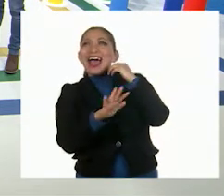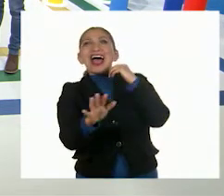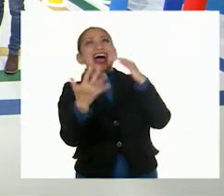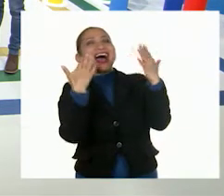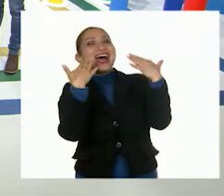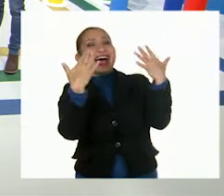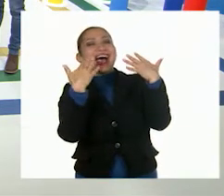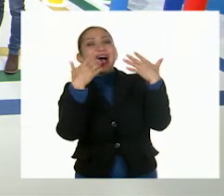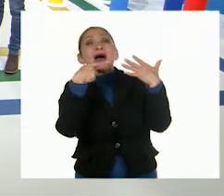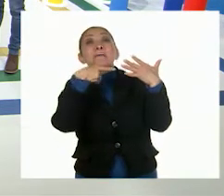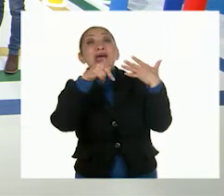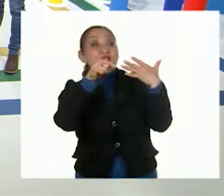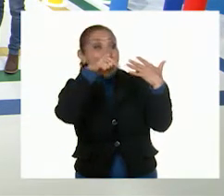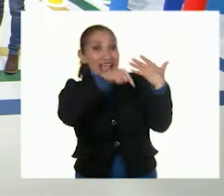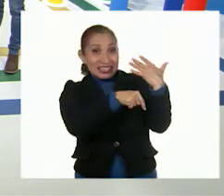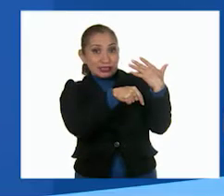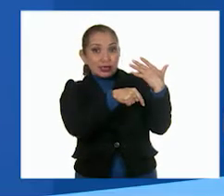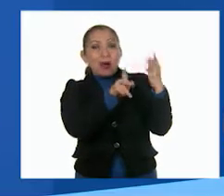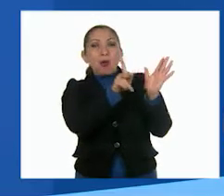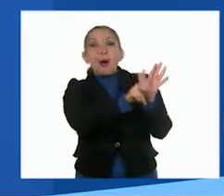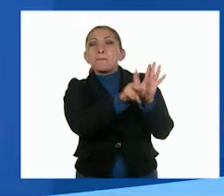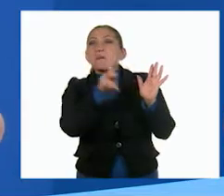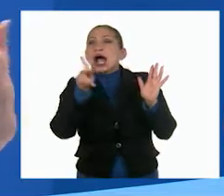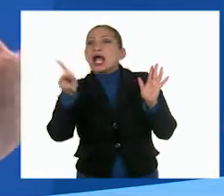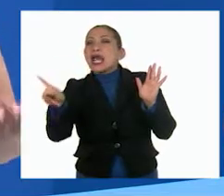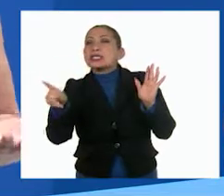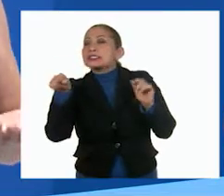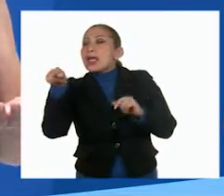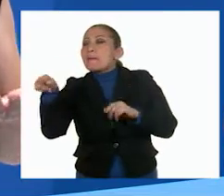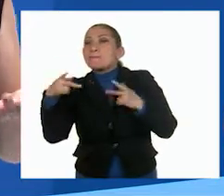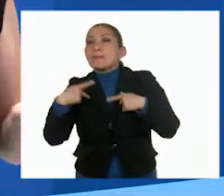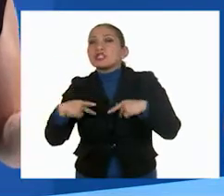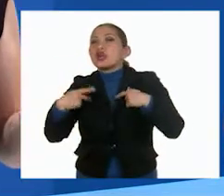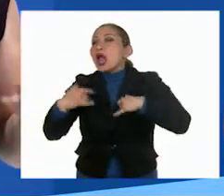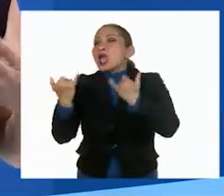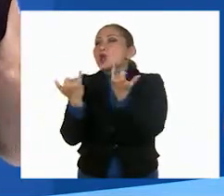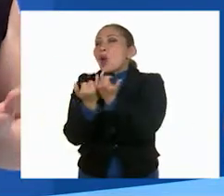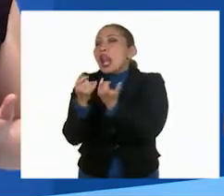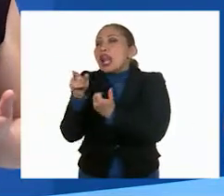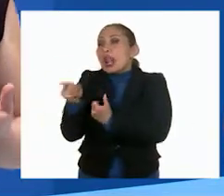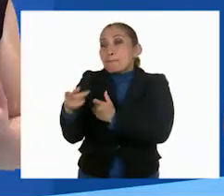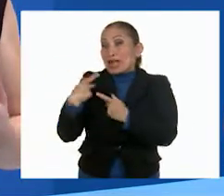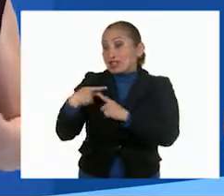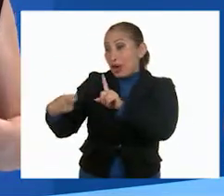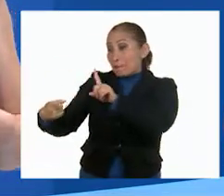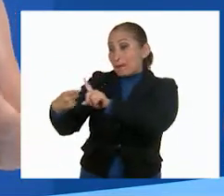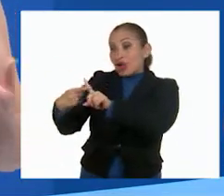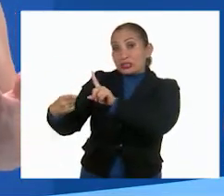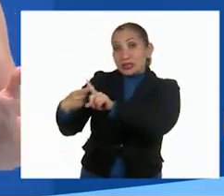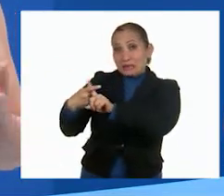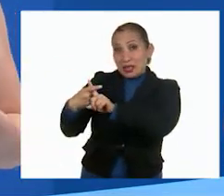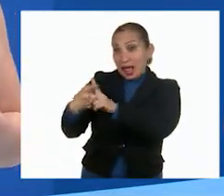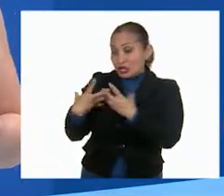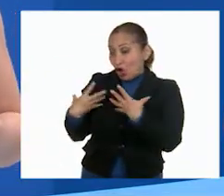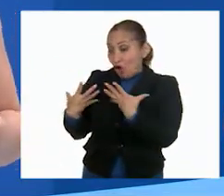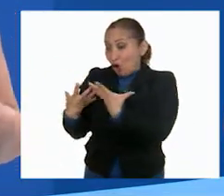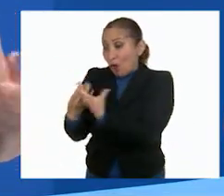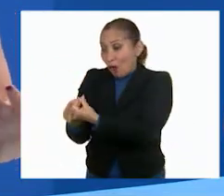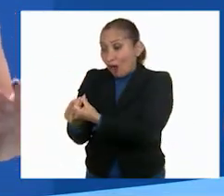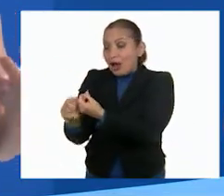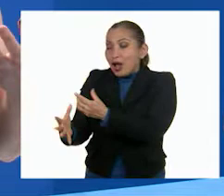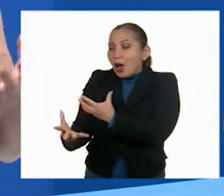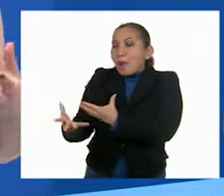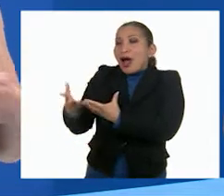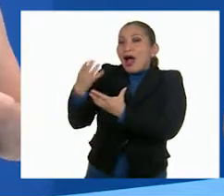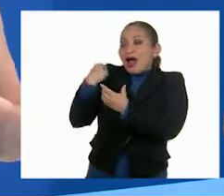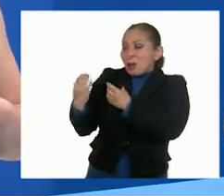refrán compara esa situación con quienes conviven con personas positivas y que, por lo tanto, les pueden